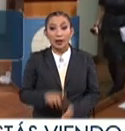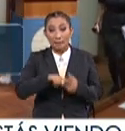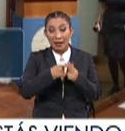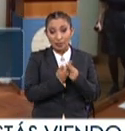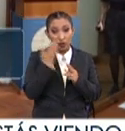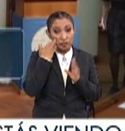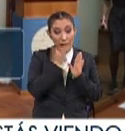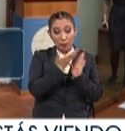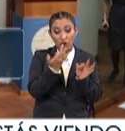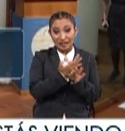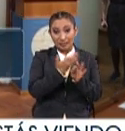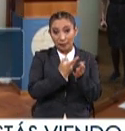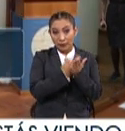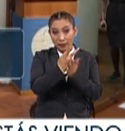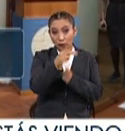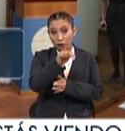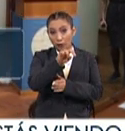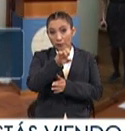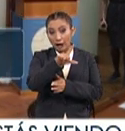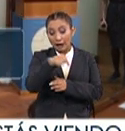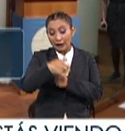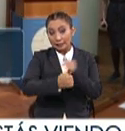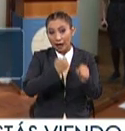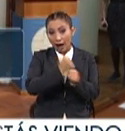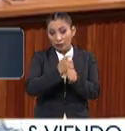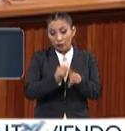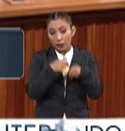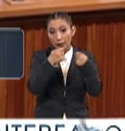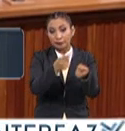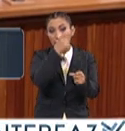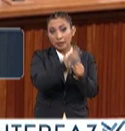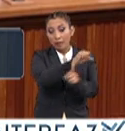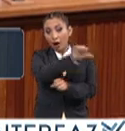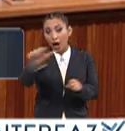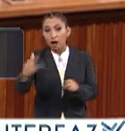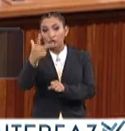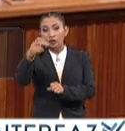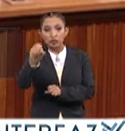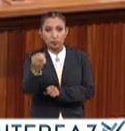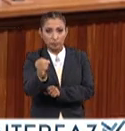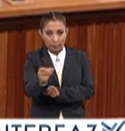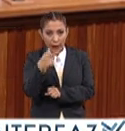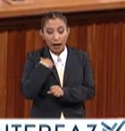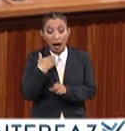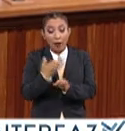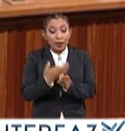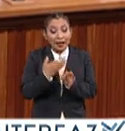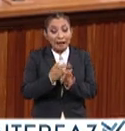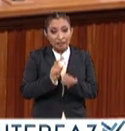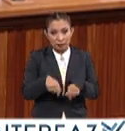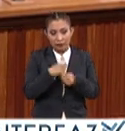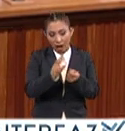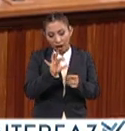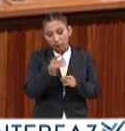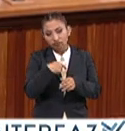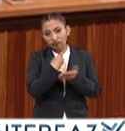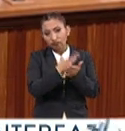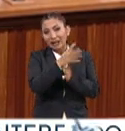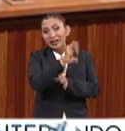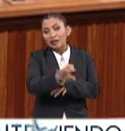Inició la temporada de los premios Nobel, que este año se entregan del 1 al 8 de octubre. Hasta el momento se han